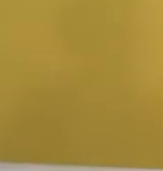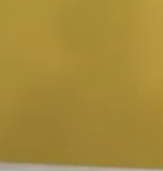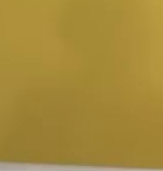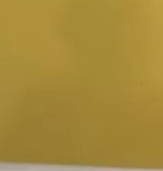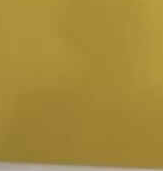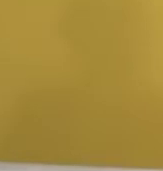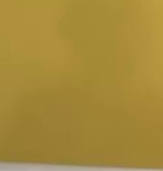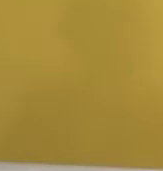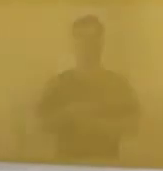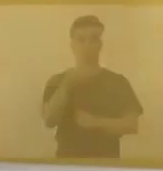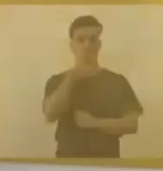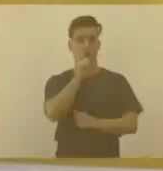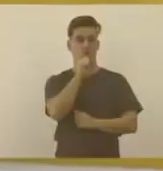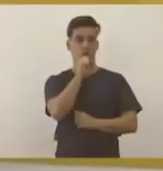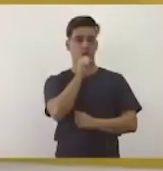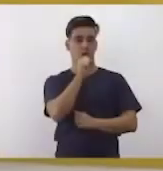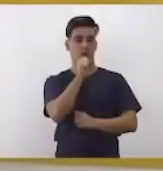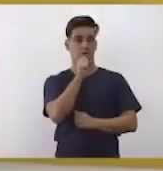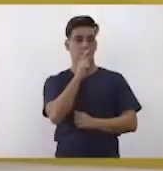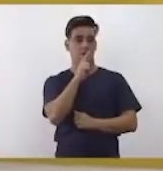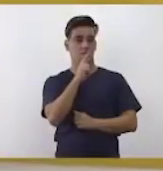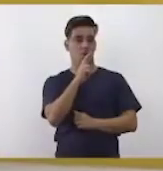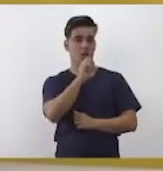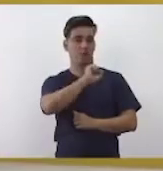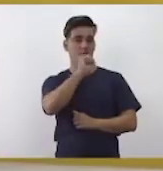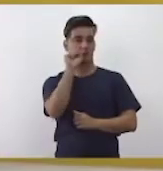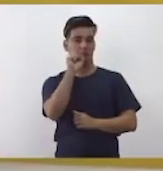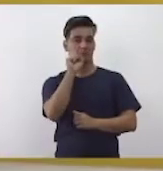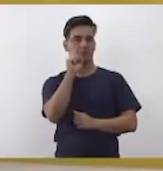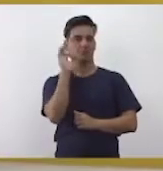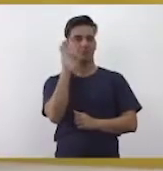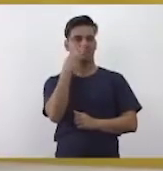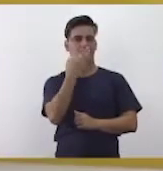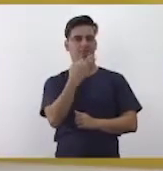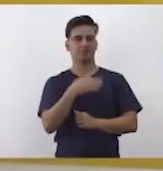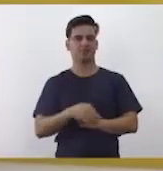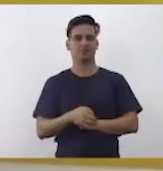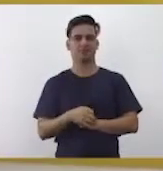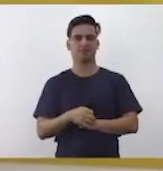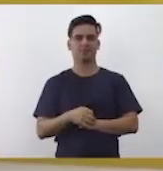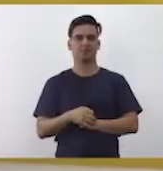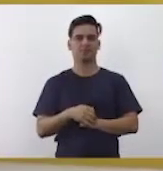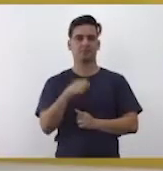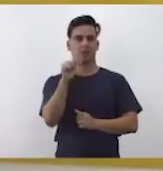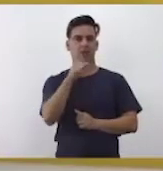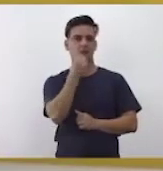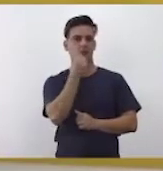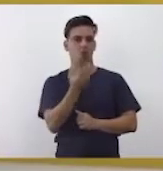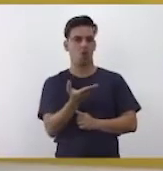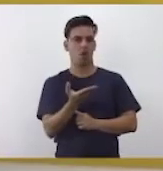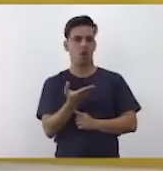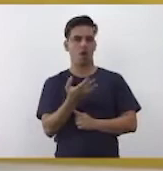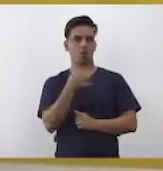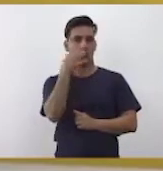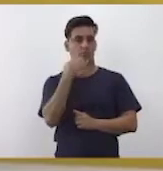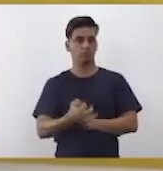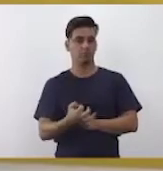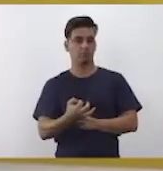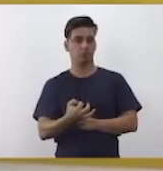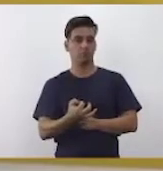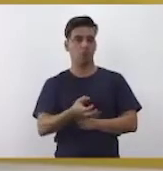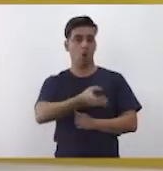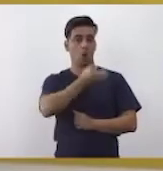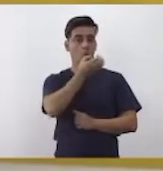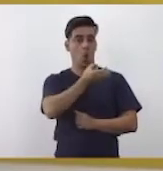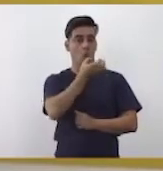¿Lo lograste? Perfecto. Podemos entonces continuar reafirmando conceptos que para